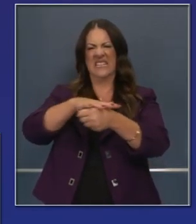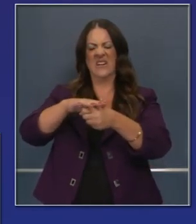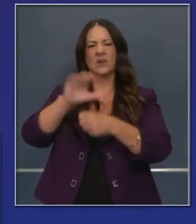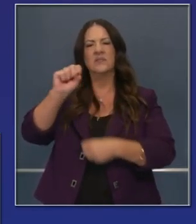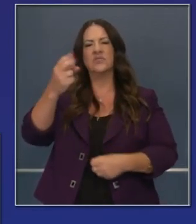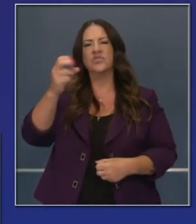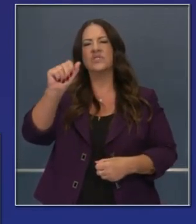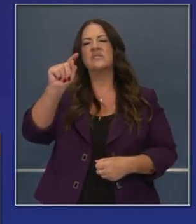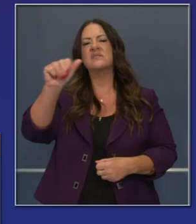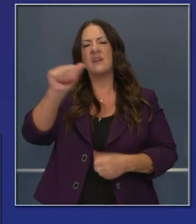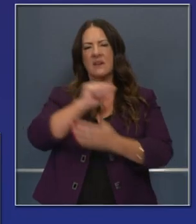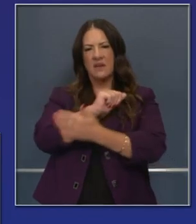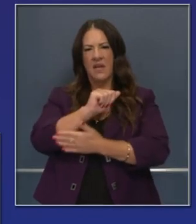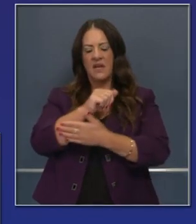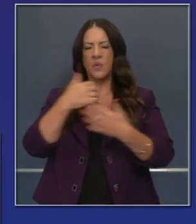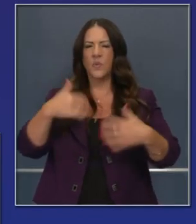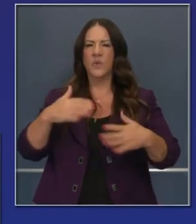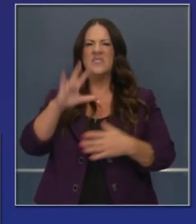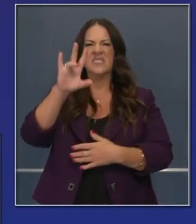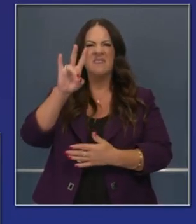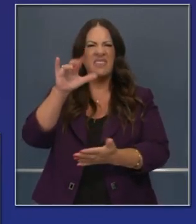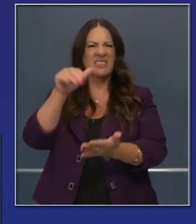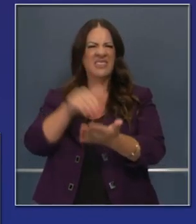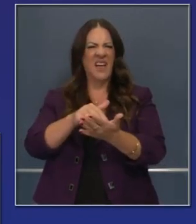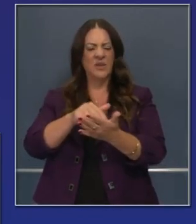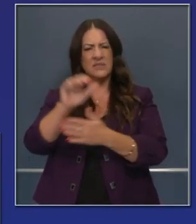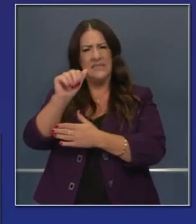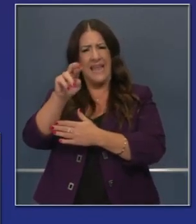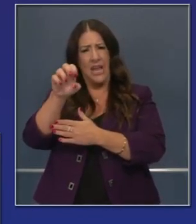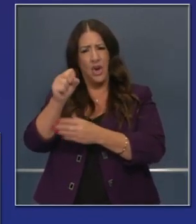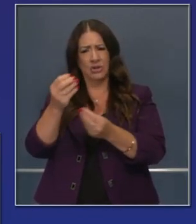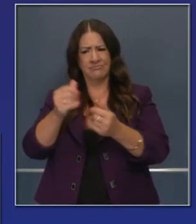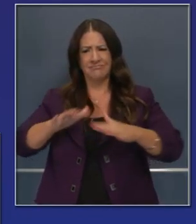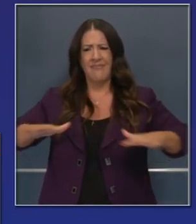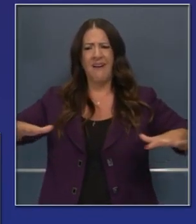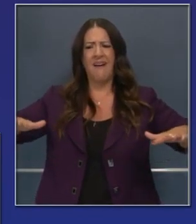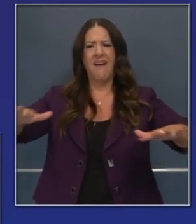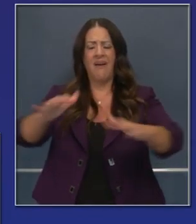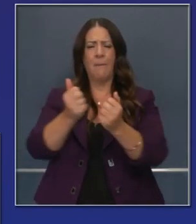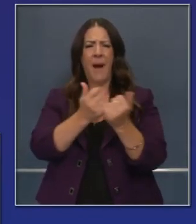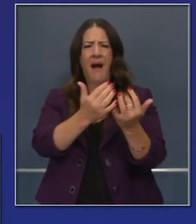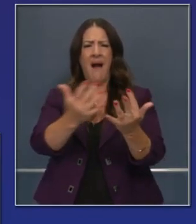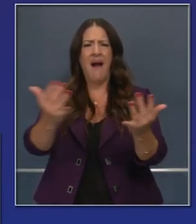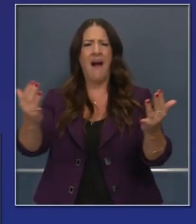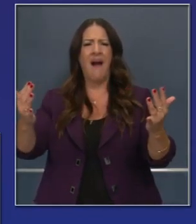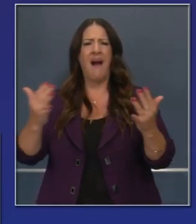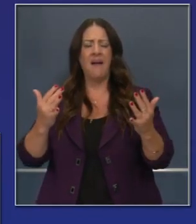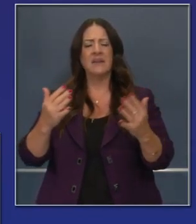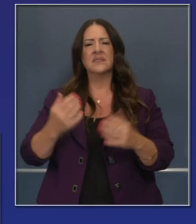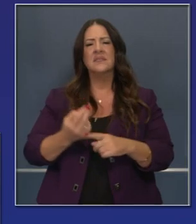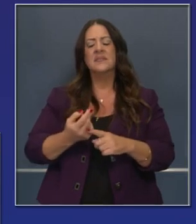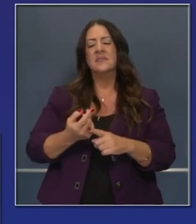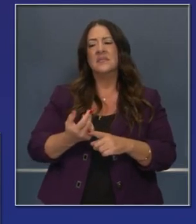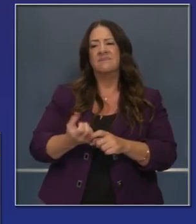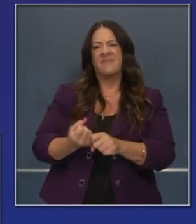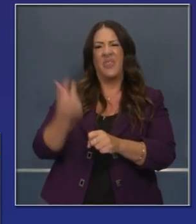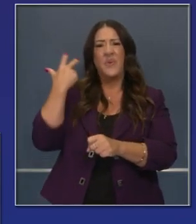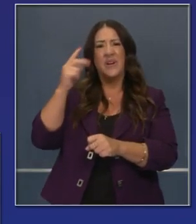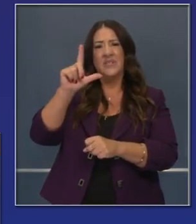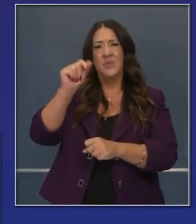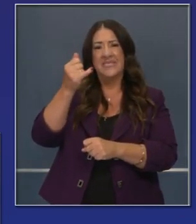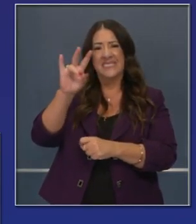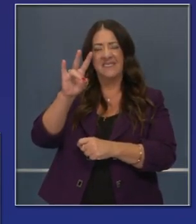es territorio conocido. Literalmente, no solo figurativamente, 77.000 acres han sido, 7.000 acres han sido quemados,